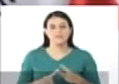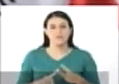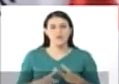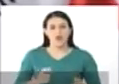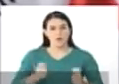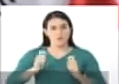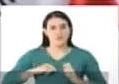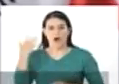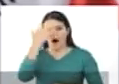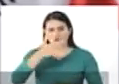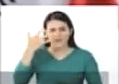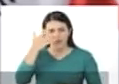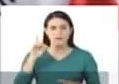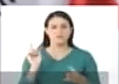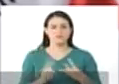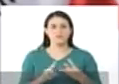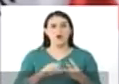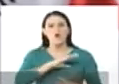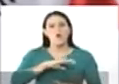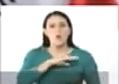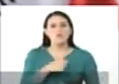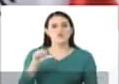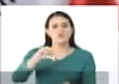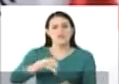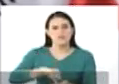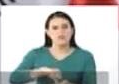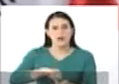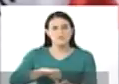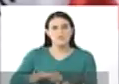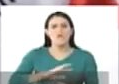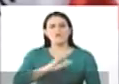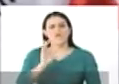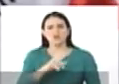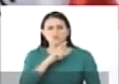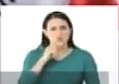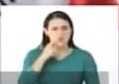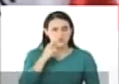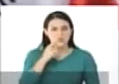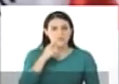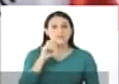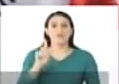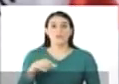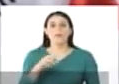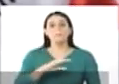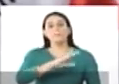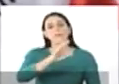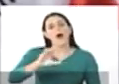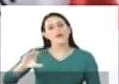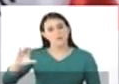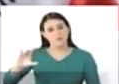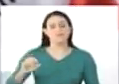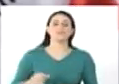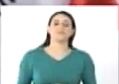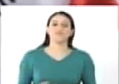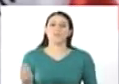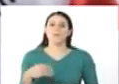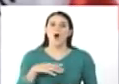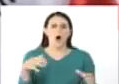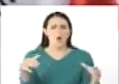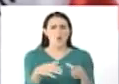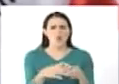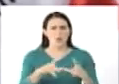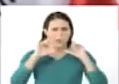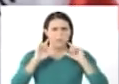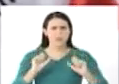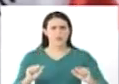las delegaciones de la Unión Africana, la Comisión Central Electoral de la Federación Rusa, de países del Caribe, así como un destacado